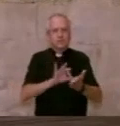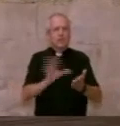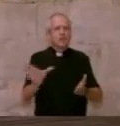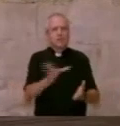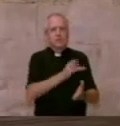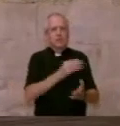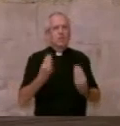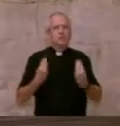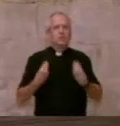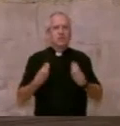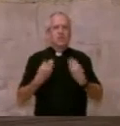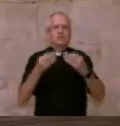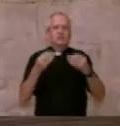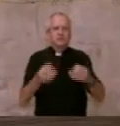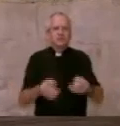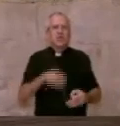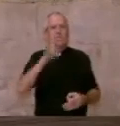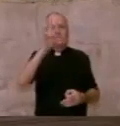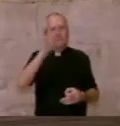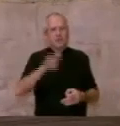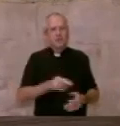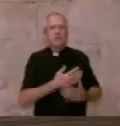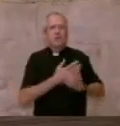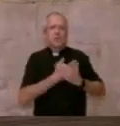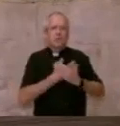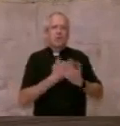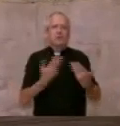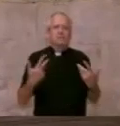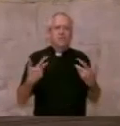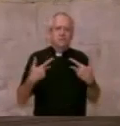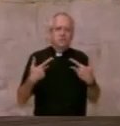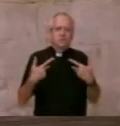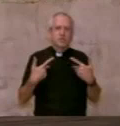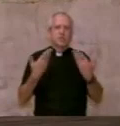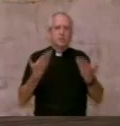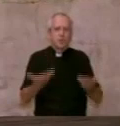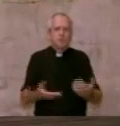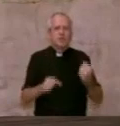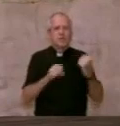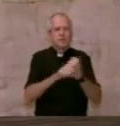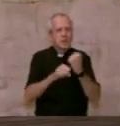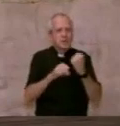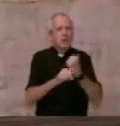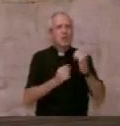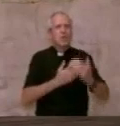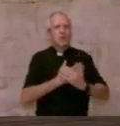Que toda vuestra vida sea un verdadero amoris officio, oficio, trabajo de amor.